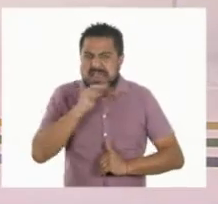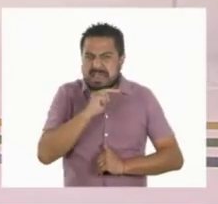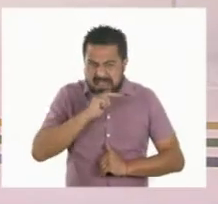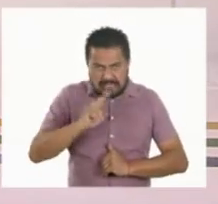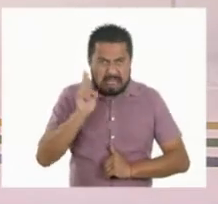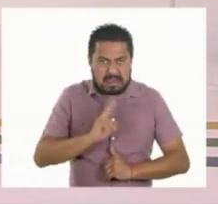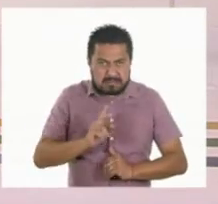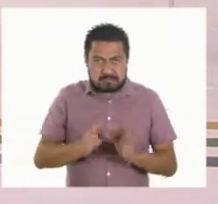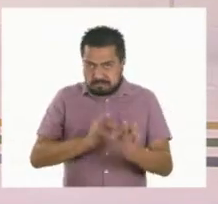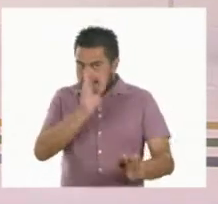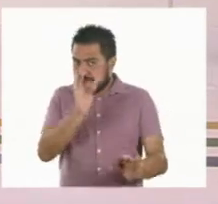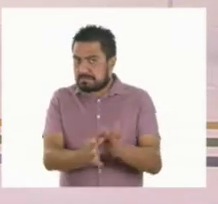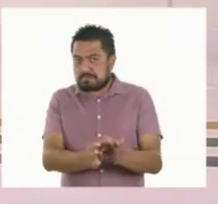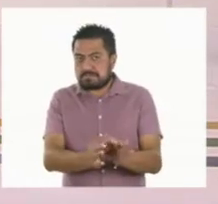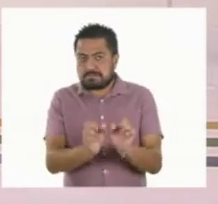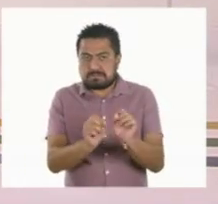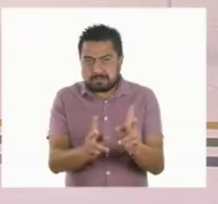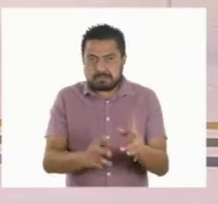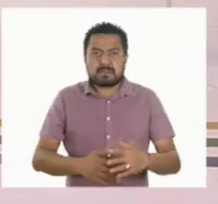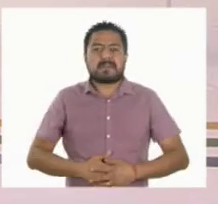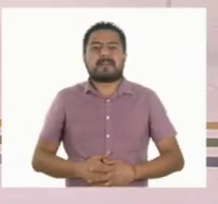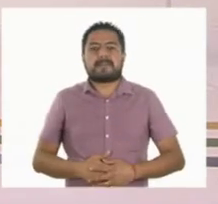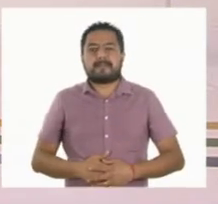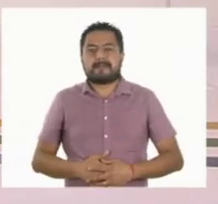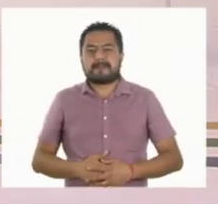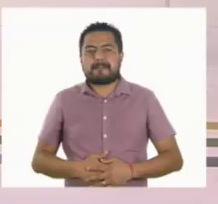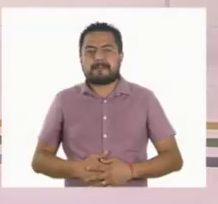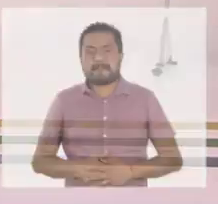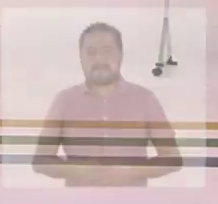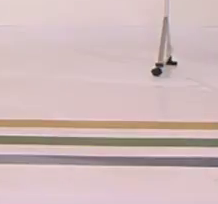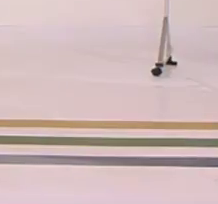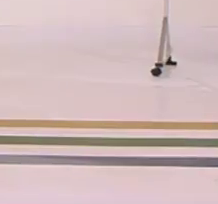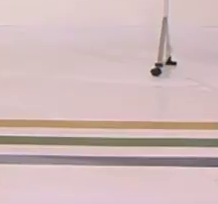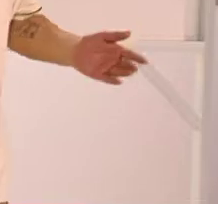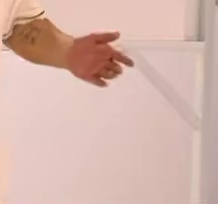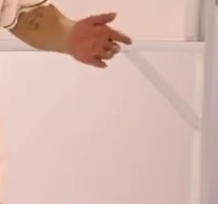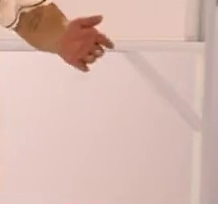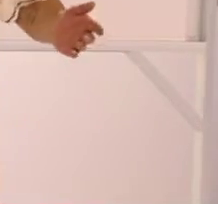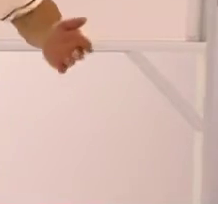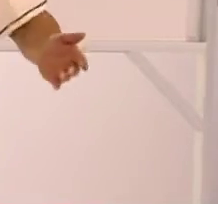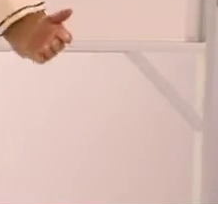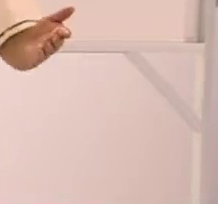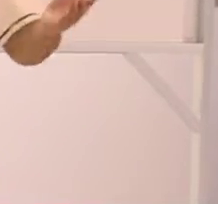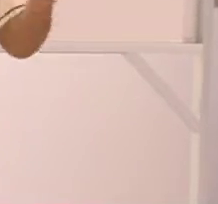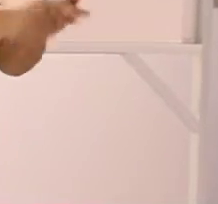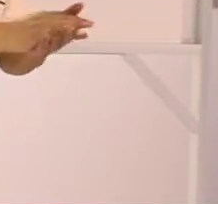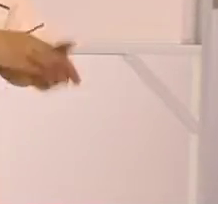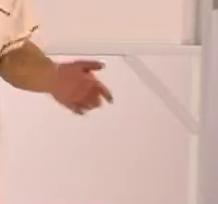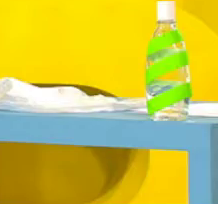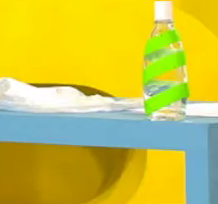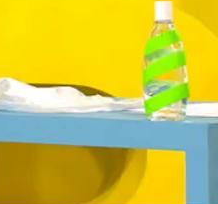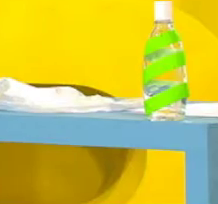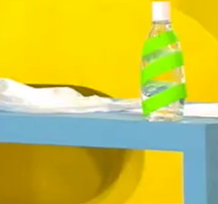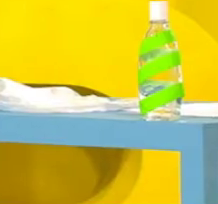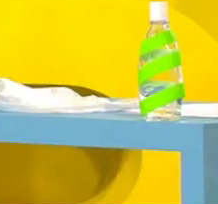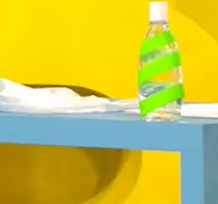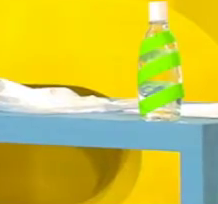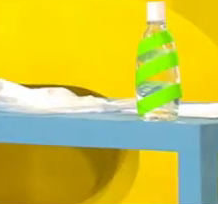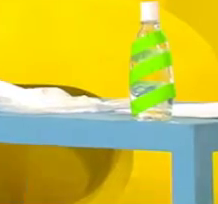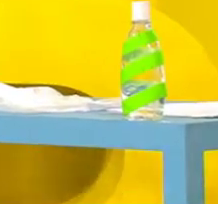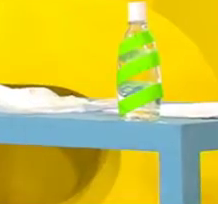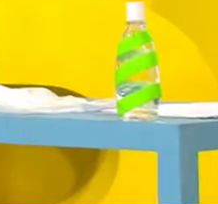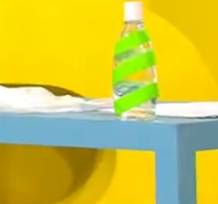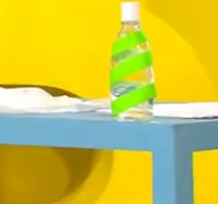Va. ¿Lista? Listísimos, ¿en casa? Acitrón de un fandango, sango, sango, sabaré, sabaré, que